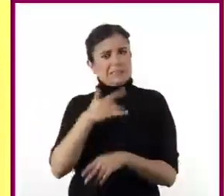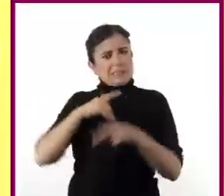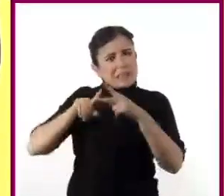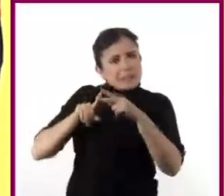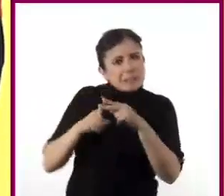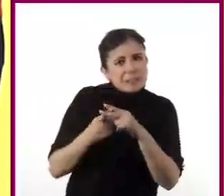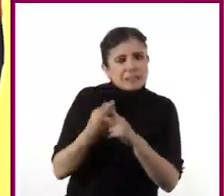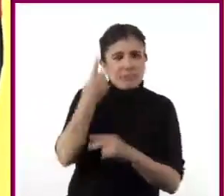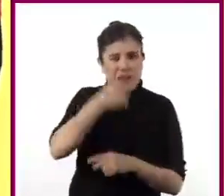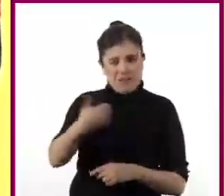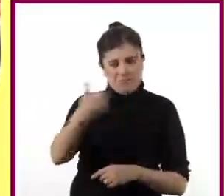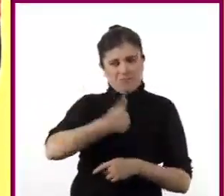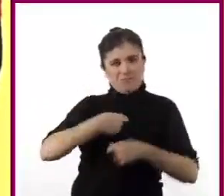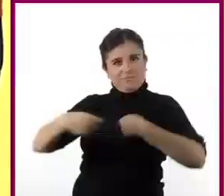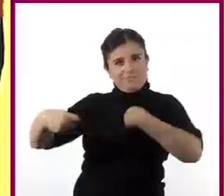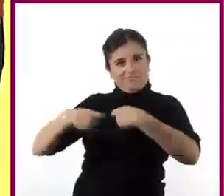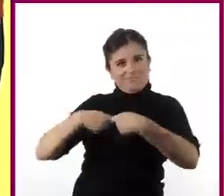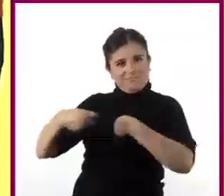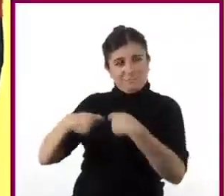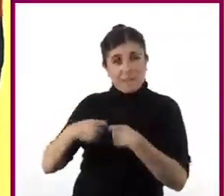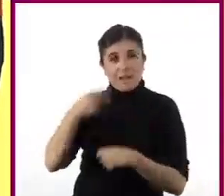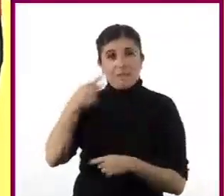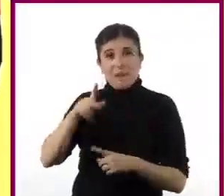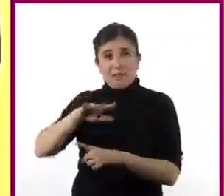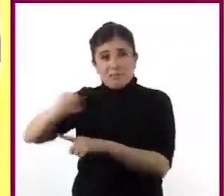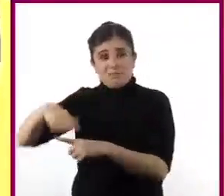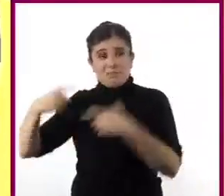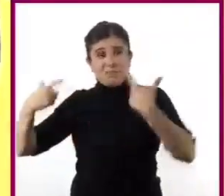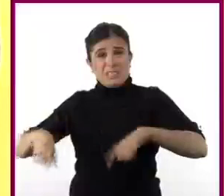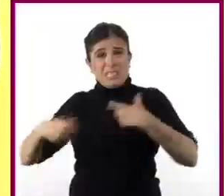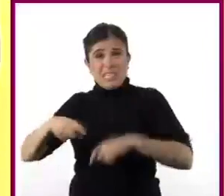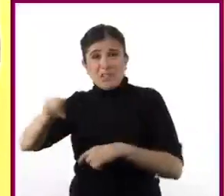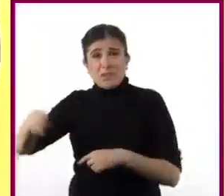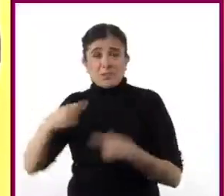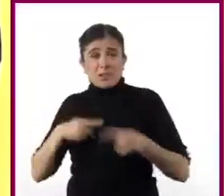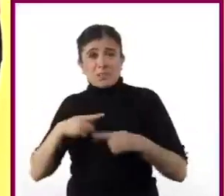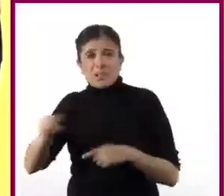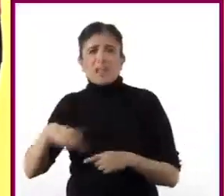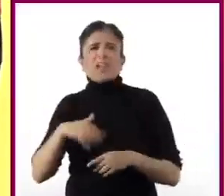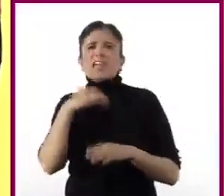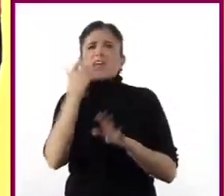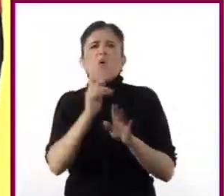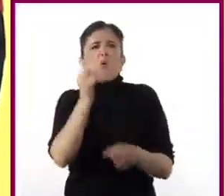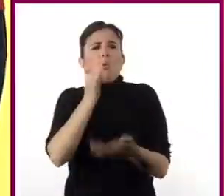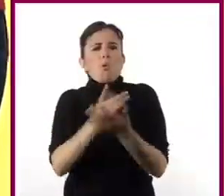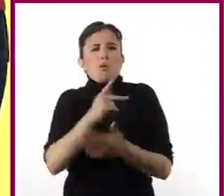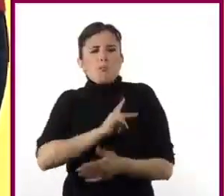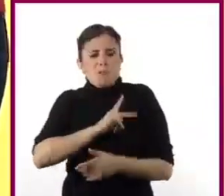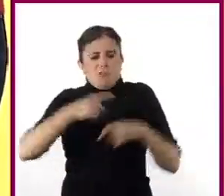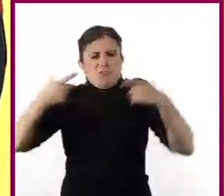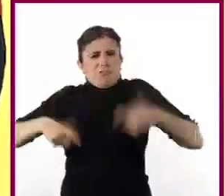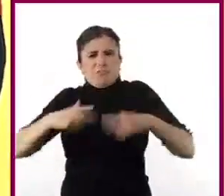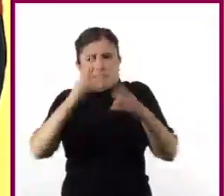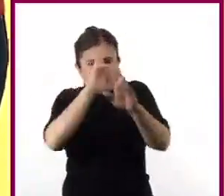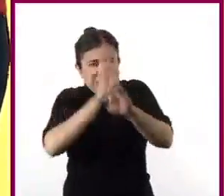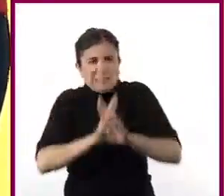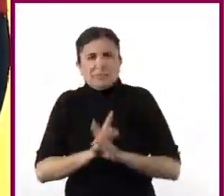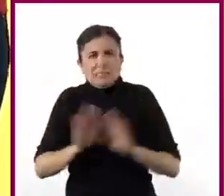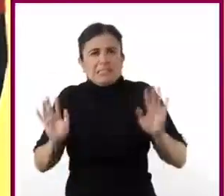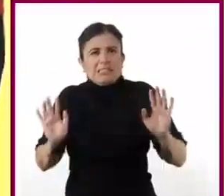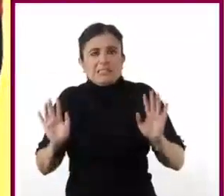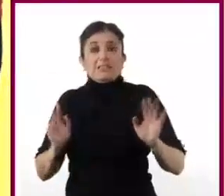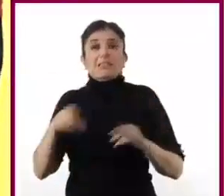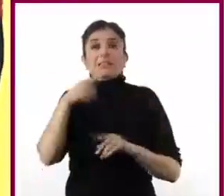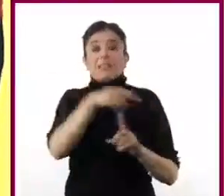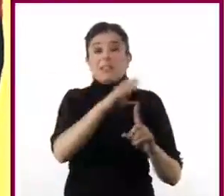ganar autonomía. Sin embargo, los peninsulares solo deseaban conservar sus privilegios, por lo que de manera gradual,